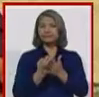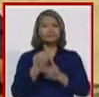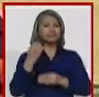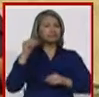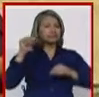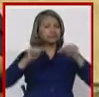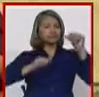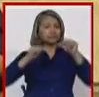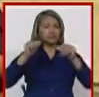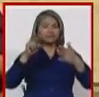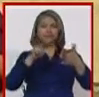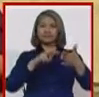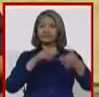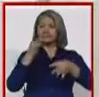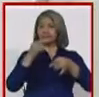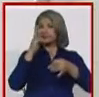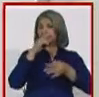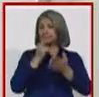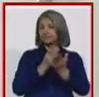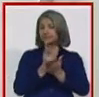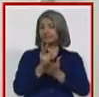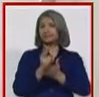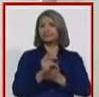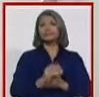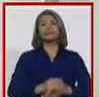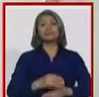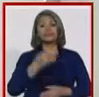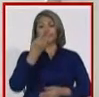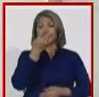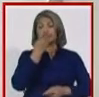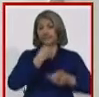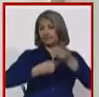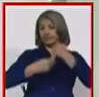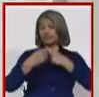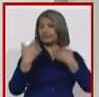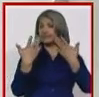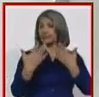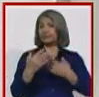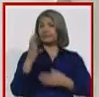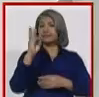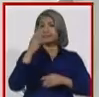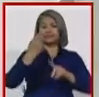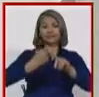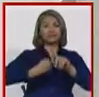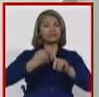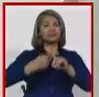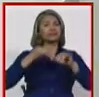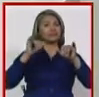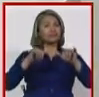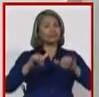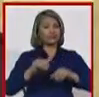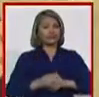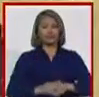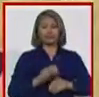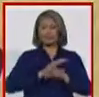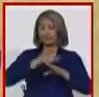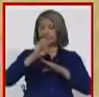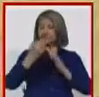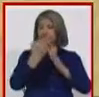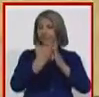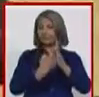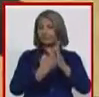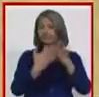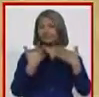dudas razonables sobre la autenticidad del mismo se conoce que este capo del narcotráfico que estuvo por seis meses en el país cumplió con todos los requisitos